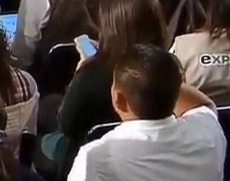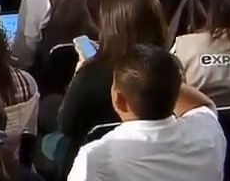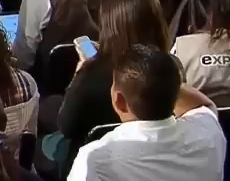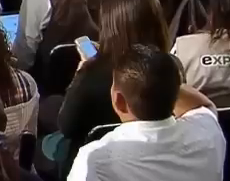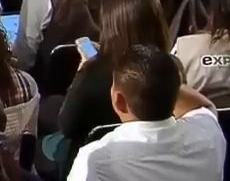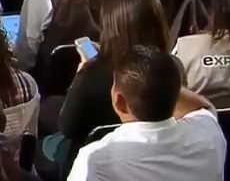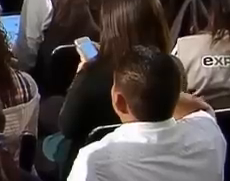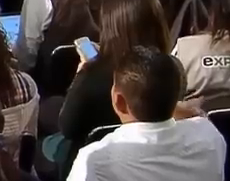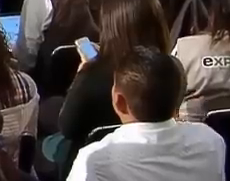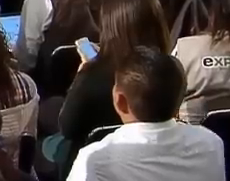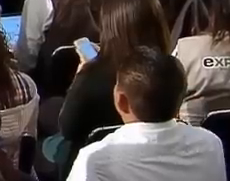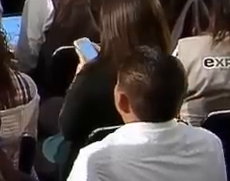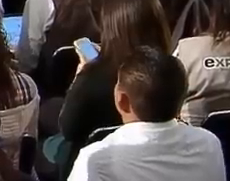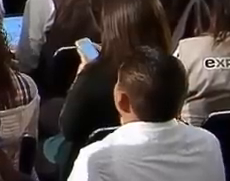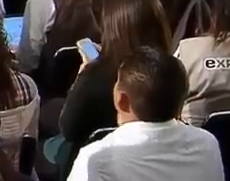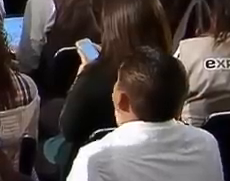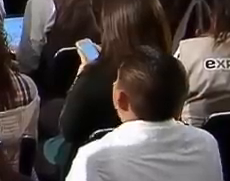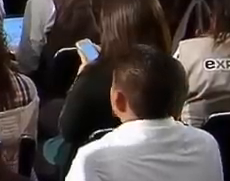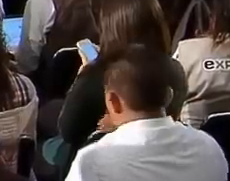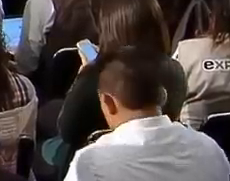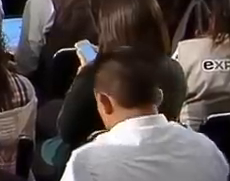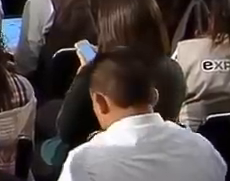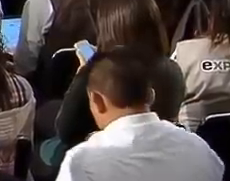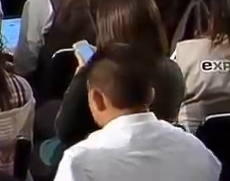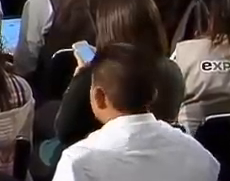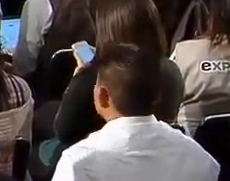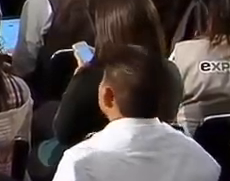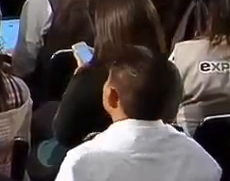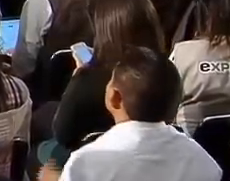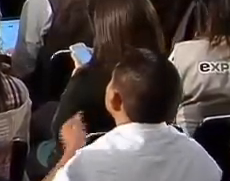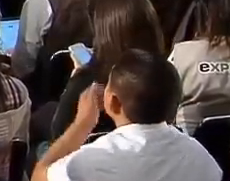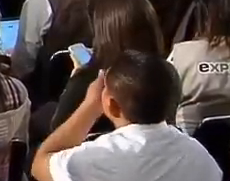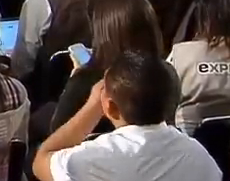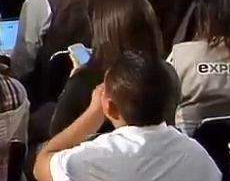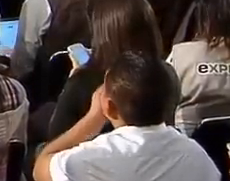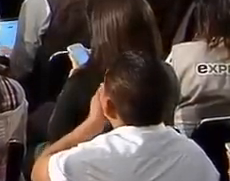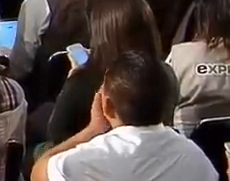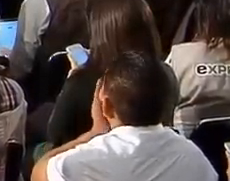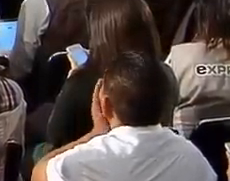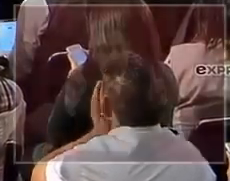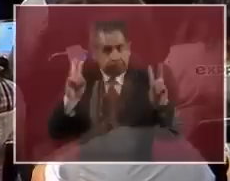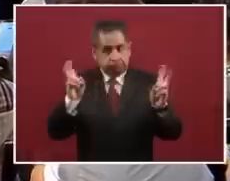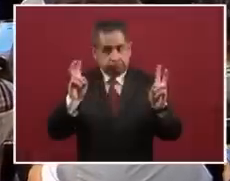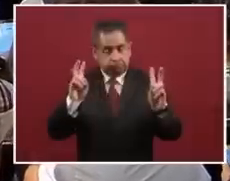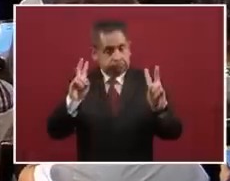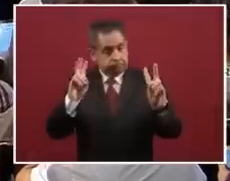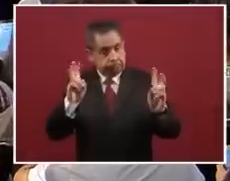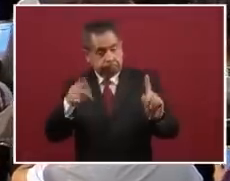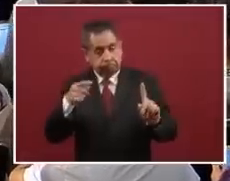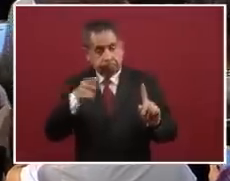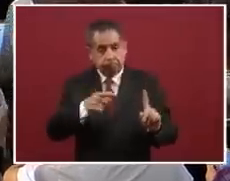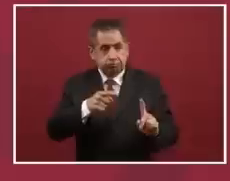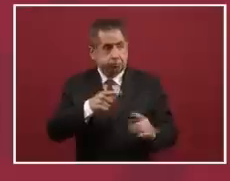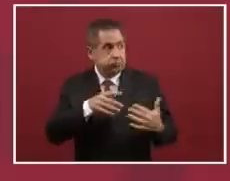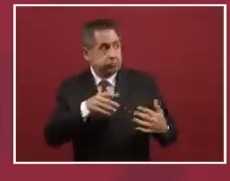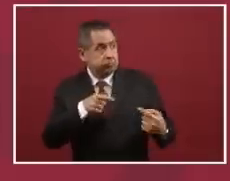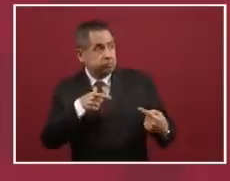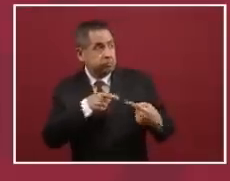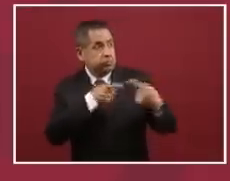Pero el tema aquí, lo importante, es que no queremos la guerra,